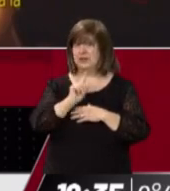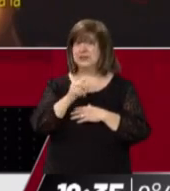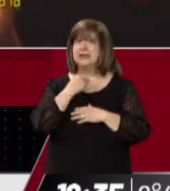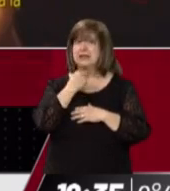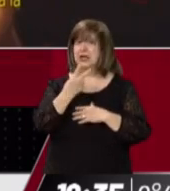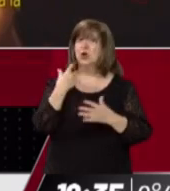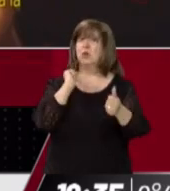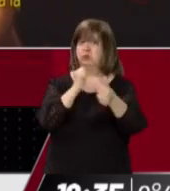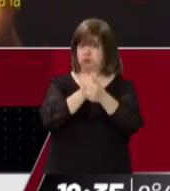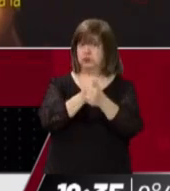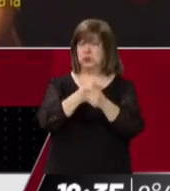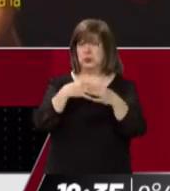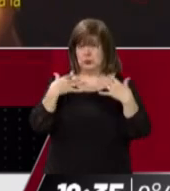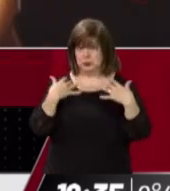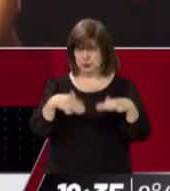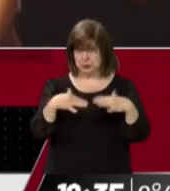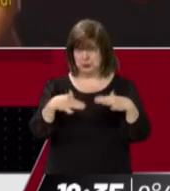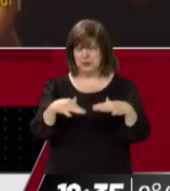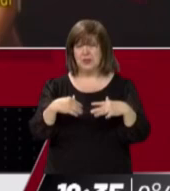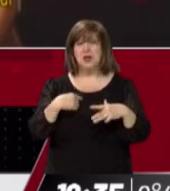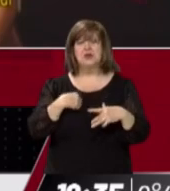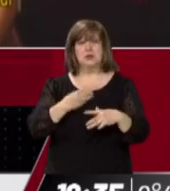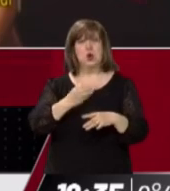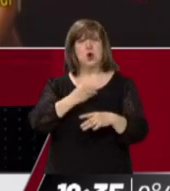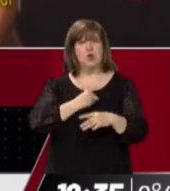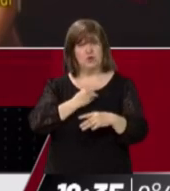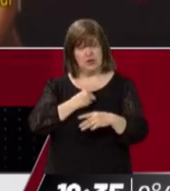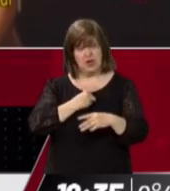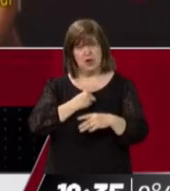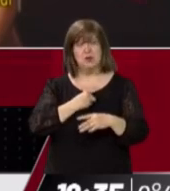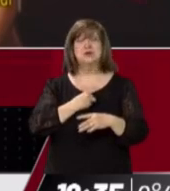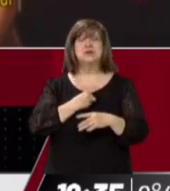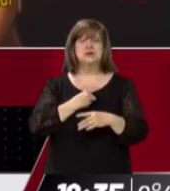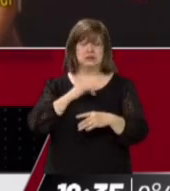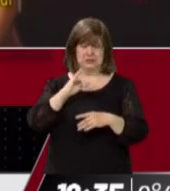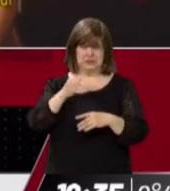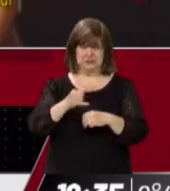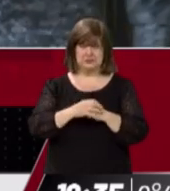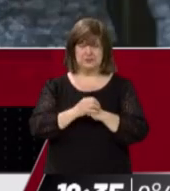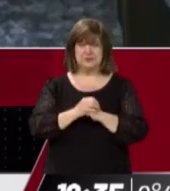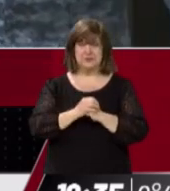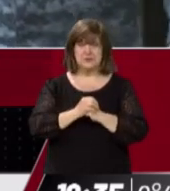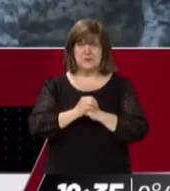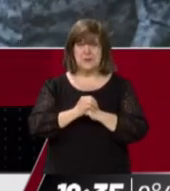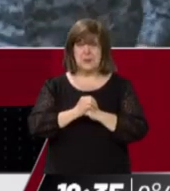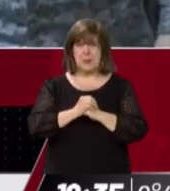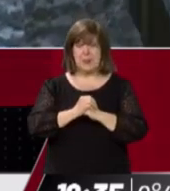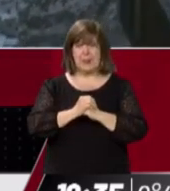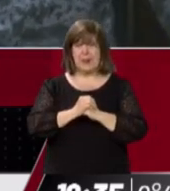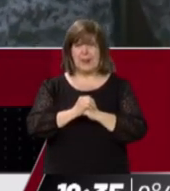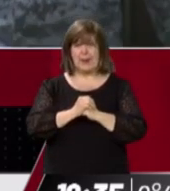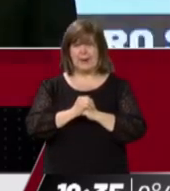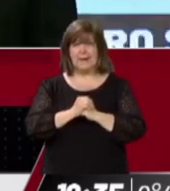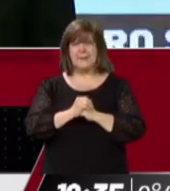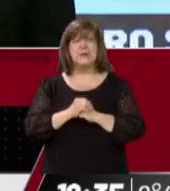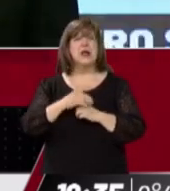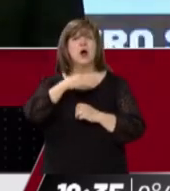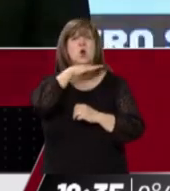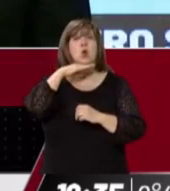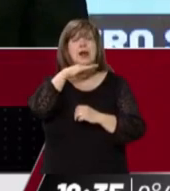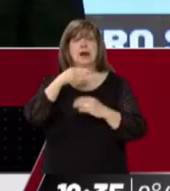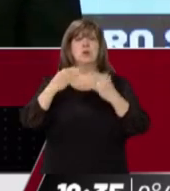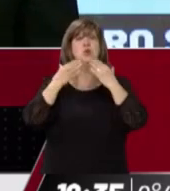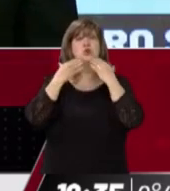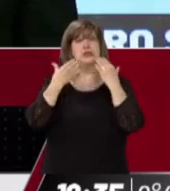por eso yo confío con mucha esperanza sí te queremos agradecer mucho este rato que nos ha dedicado